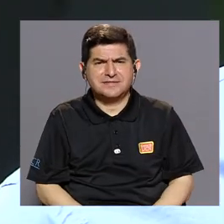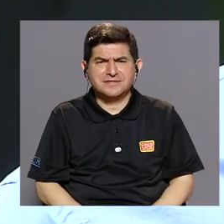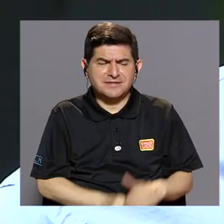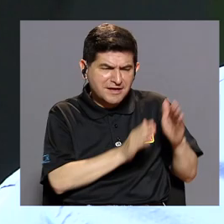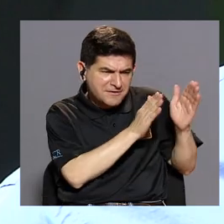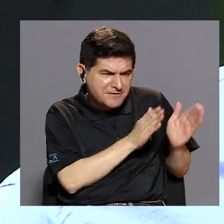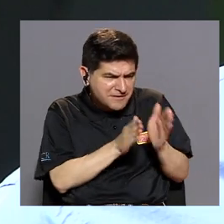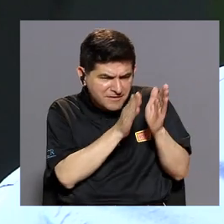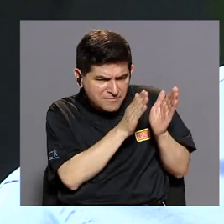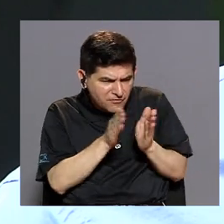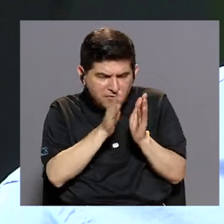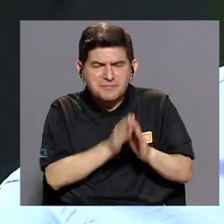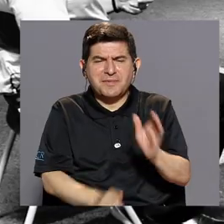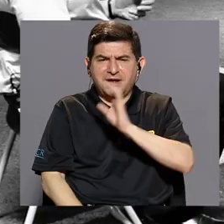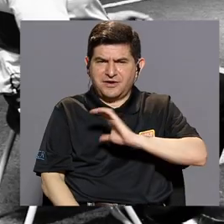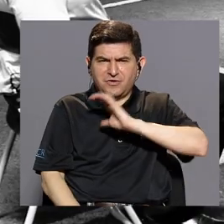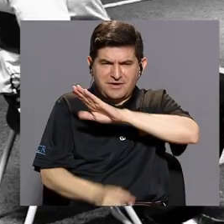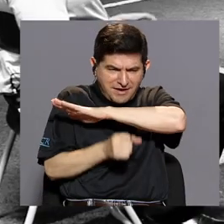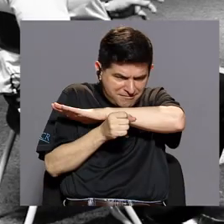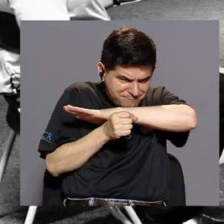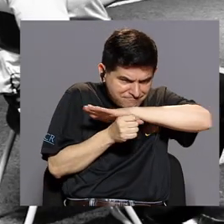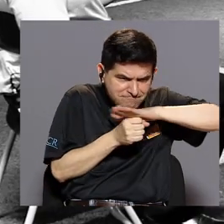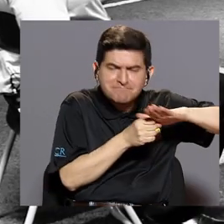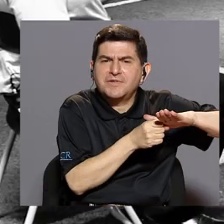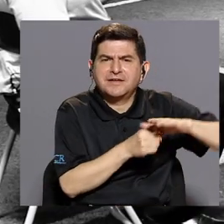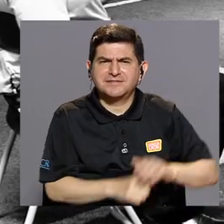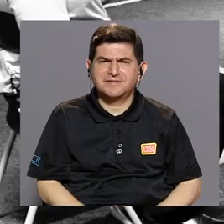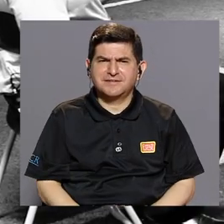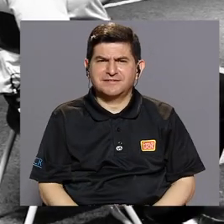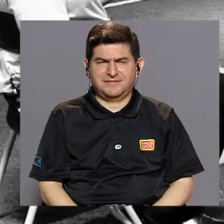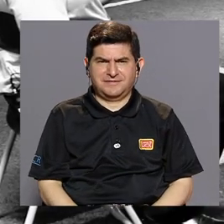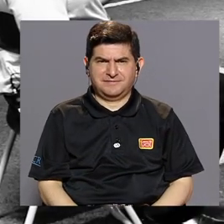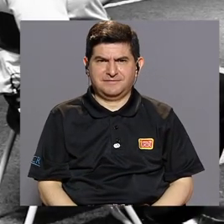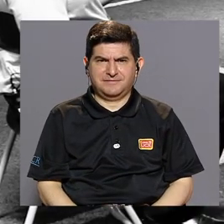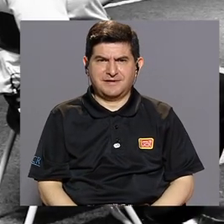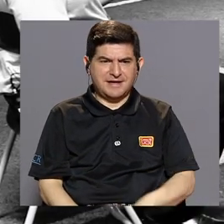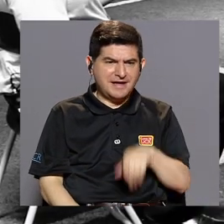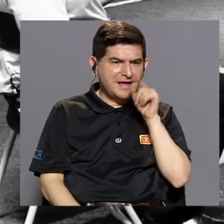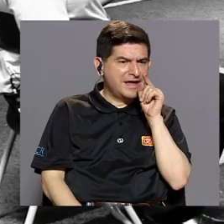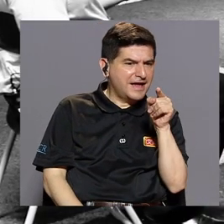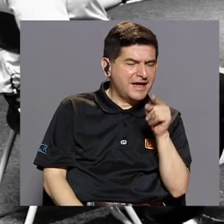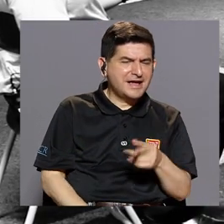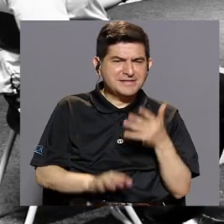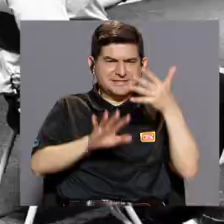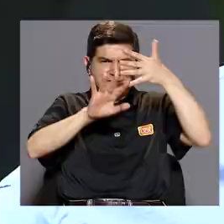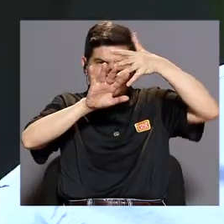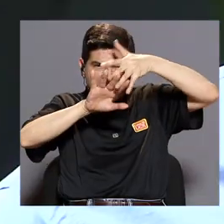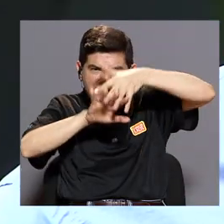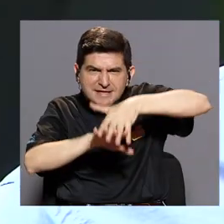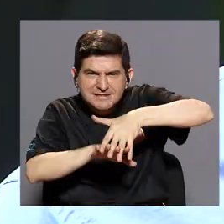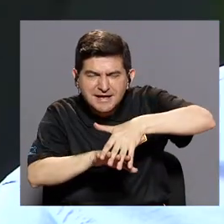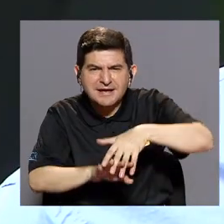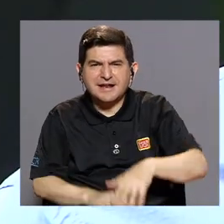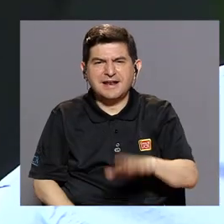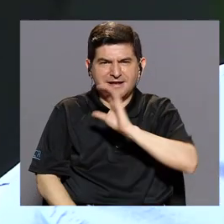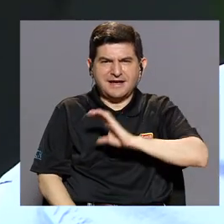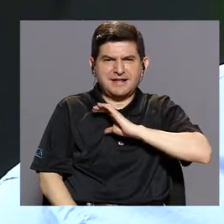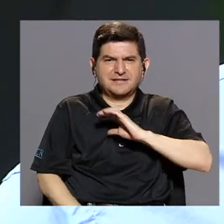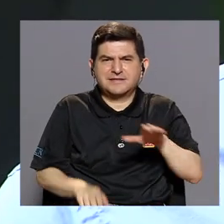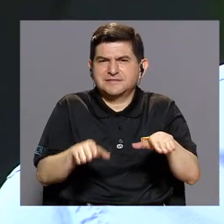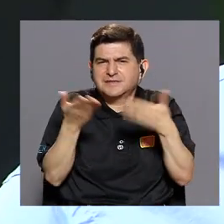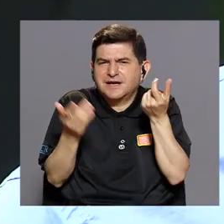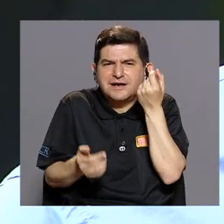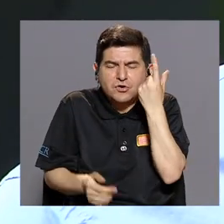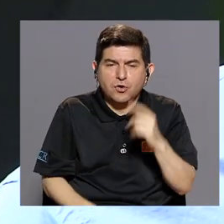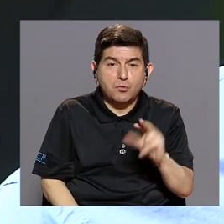formada desde un carácter muy integral. ¿Cómo sí, poder comprender esa integración que usted me decía que iba